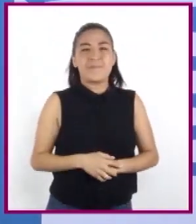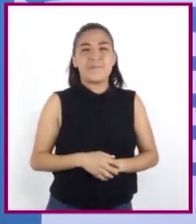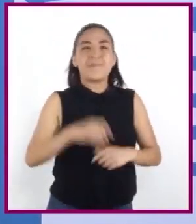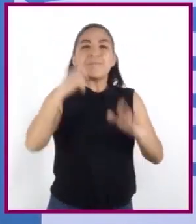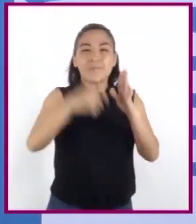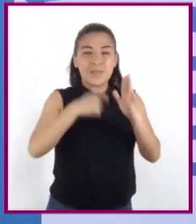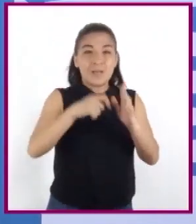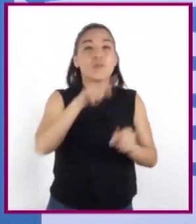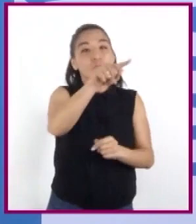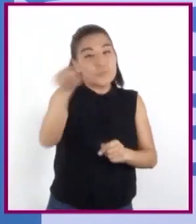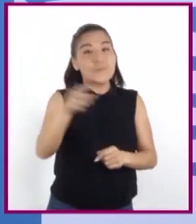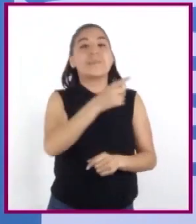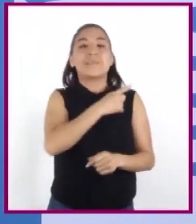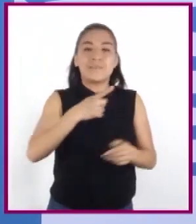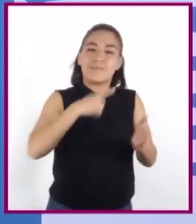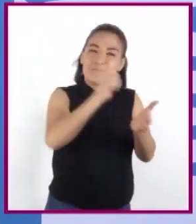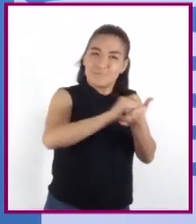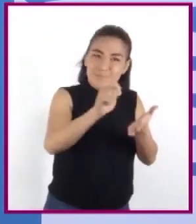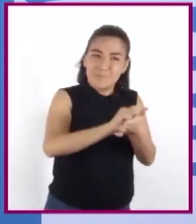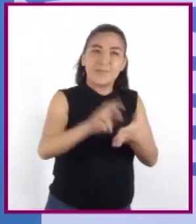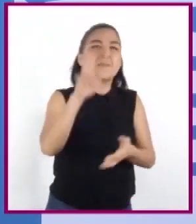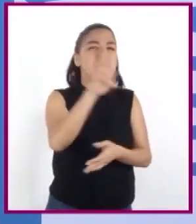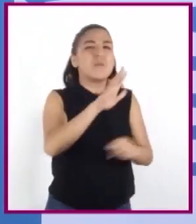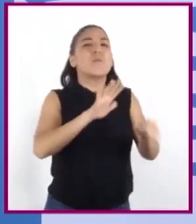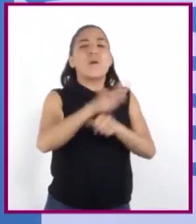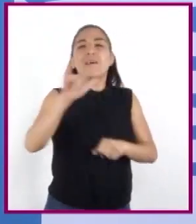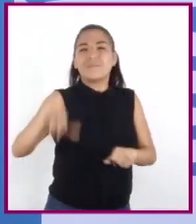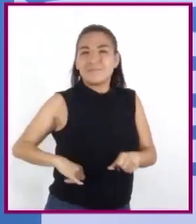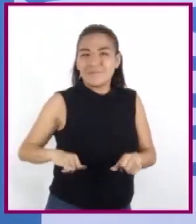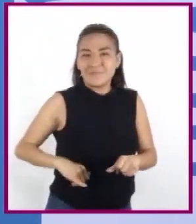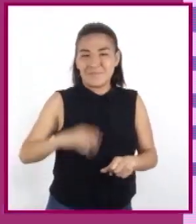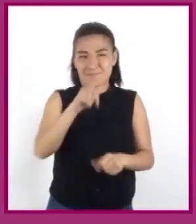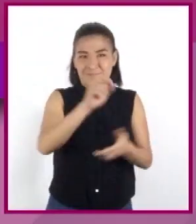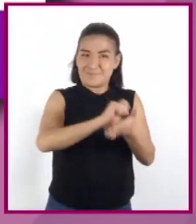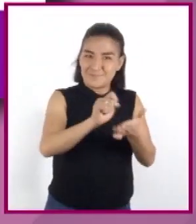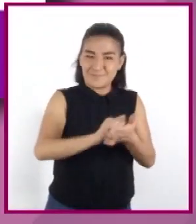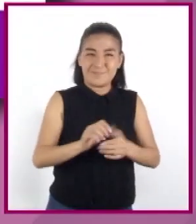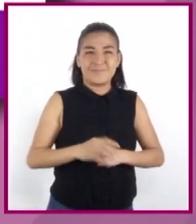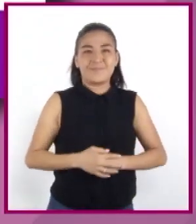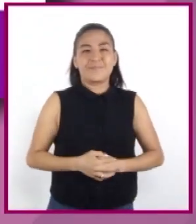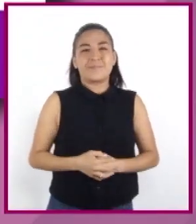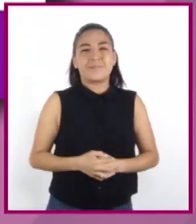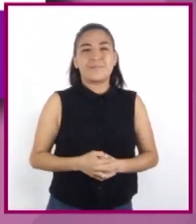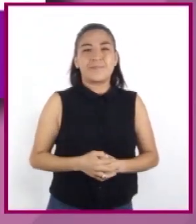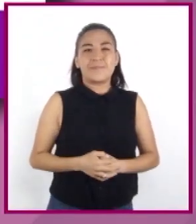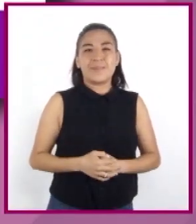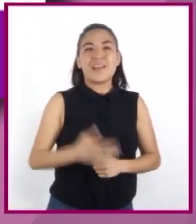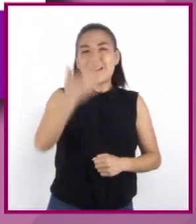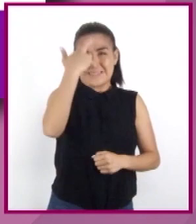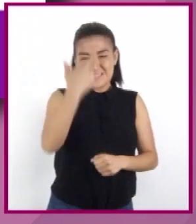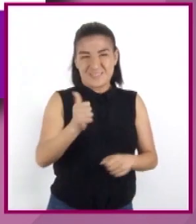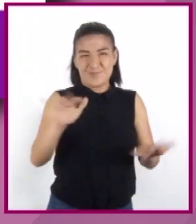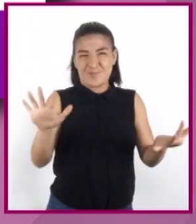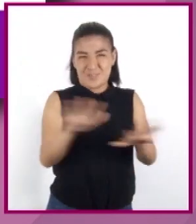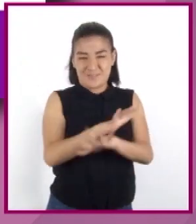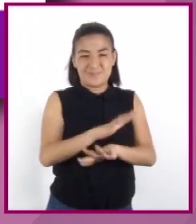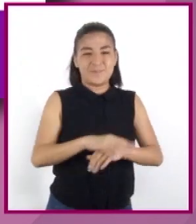olviden de tomar las notas que consideren necesarias. Razón de cambio.